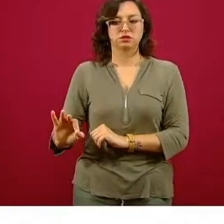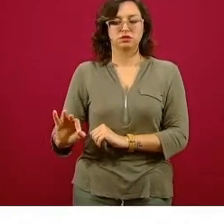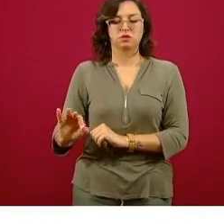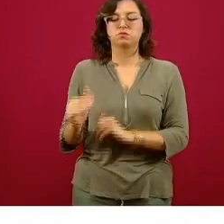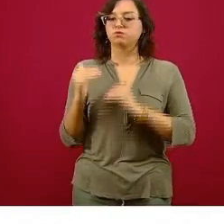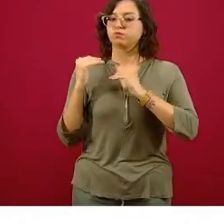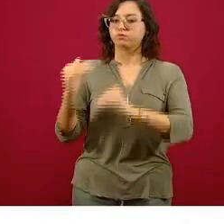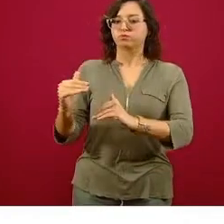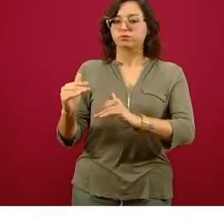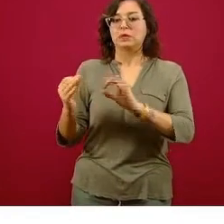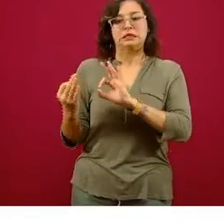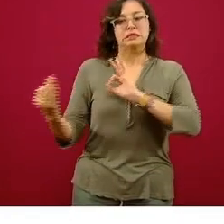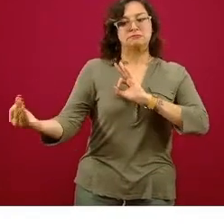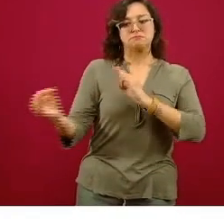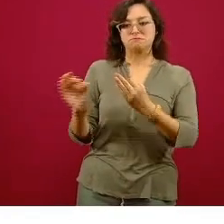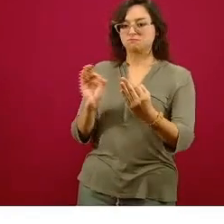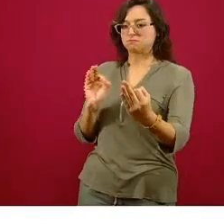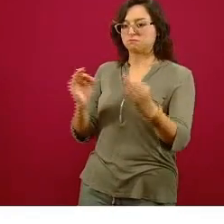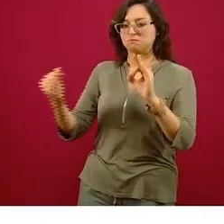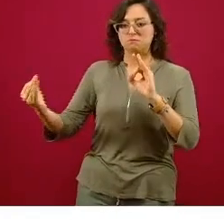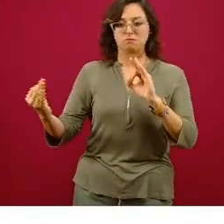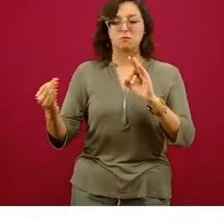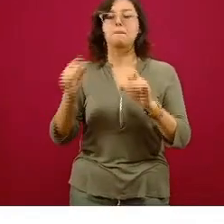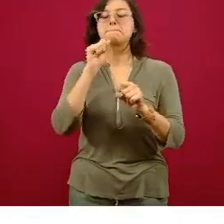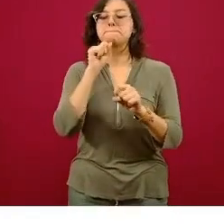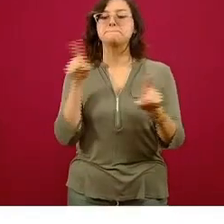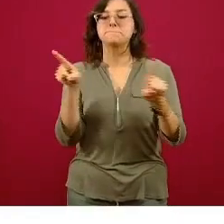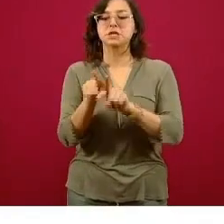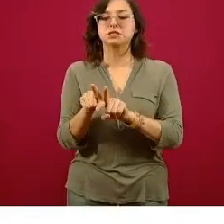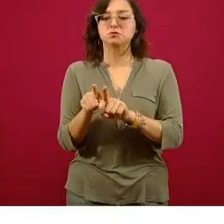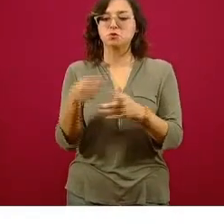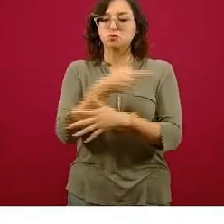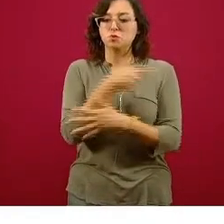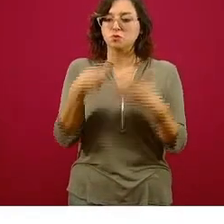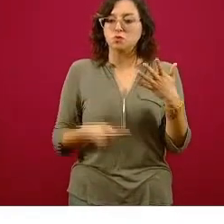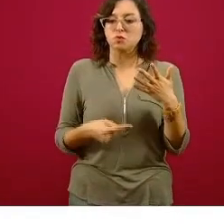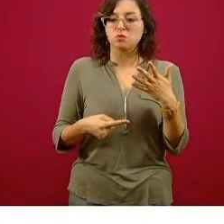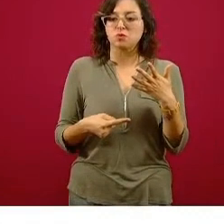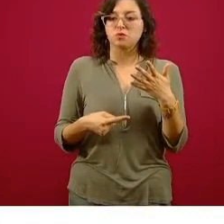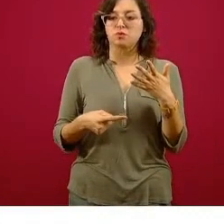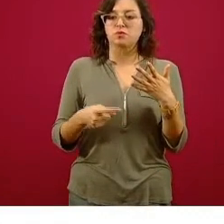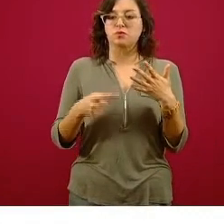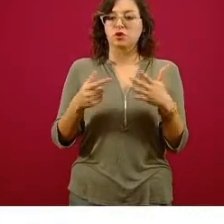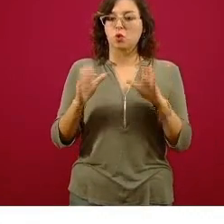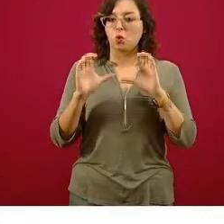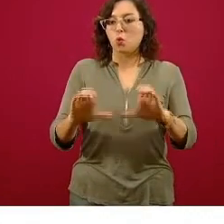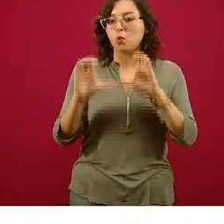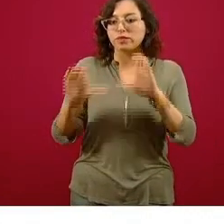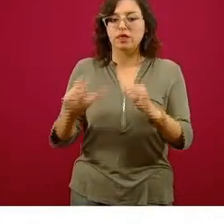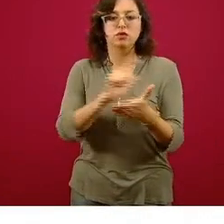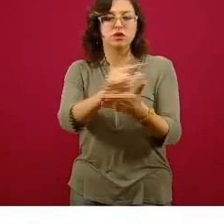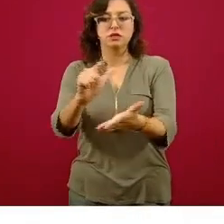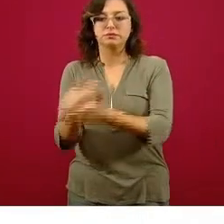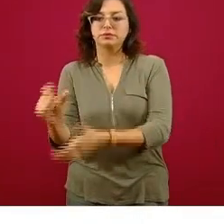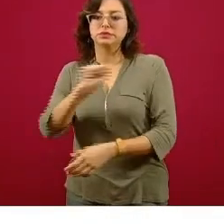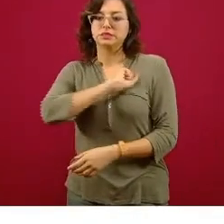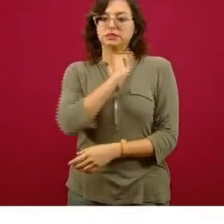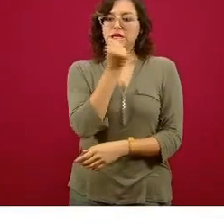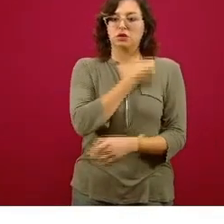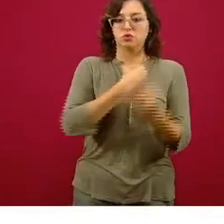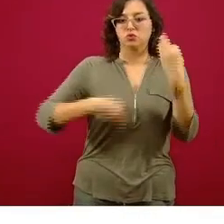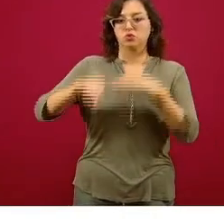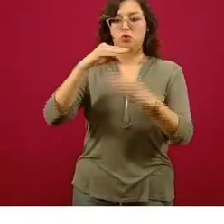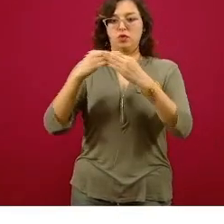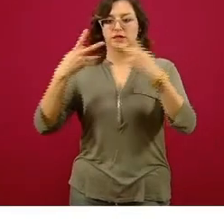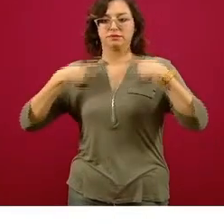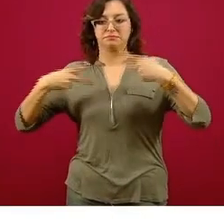manteniendo medidas de sana distancia y manteniendo acciones de prevención sanitaria con el personal y en la atención